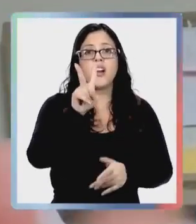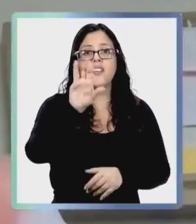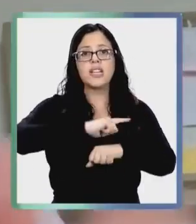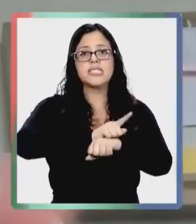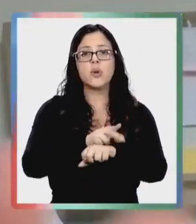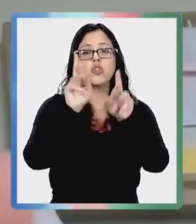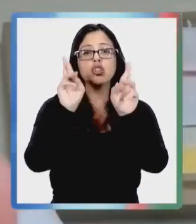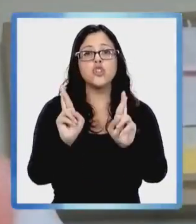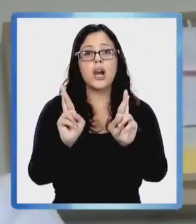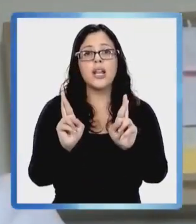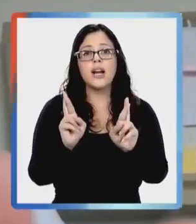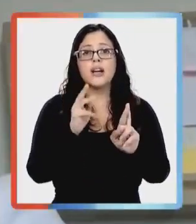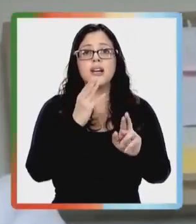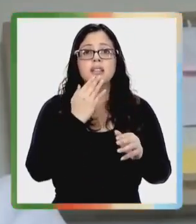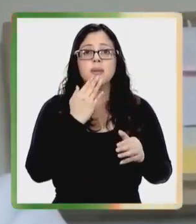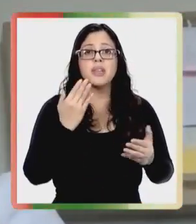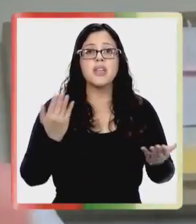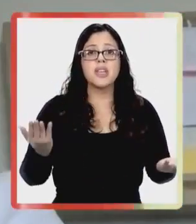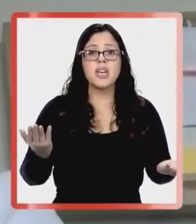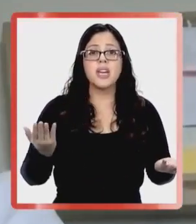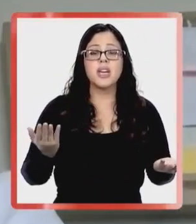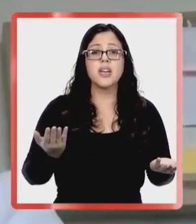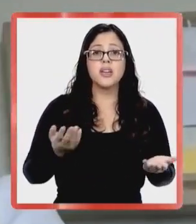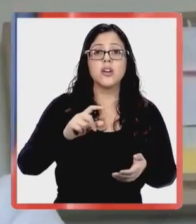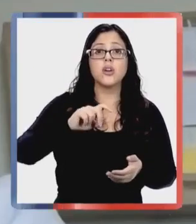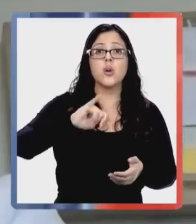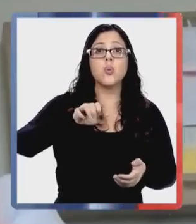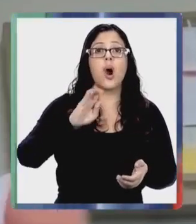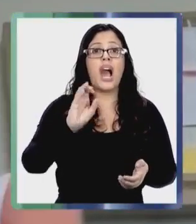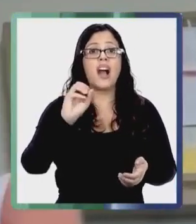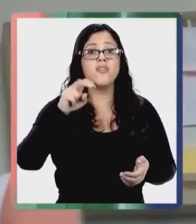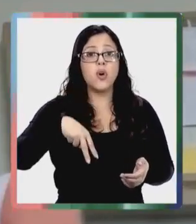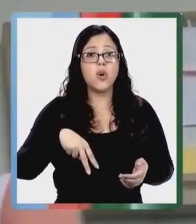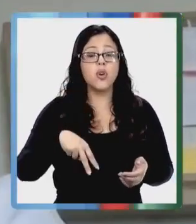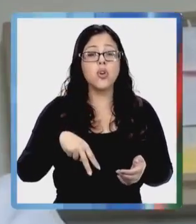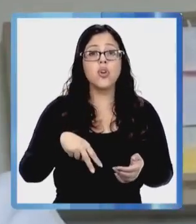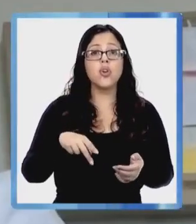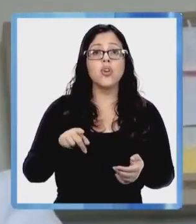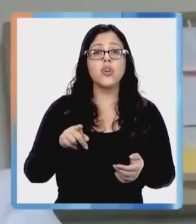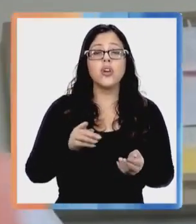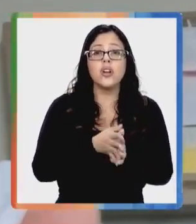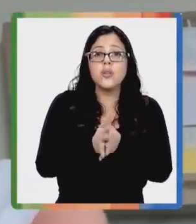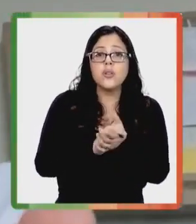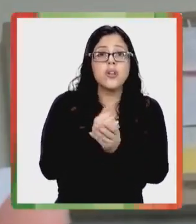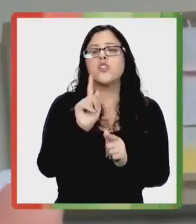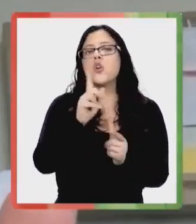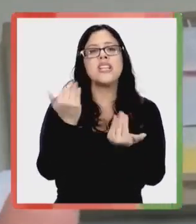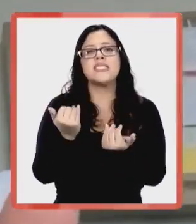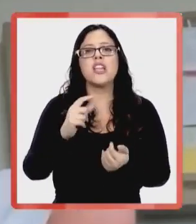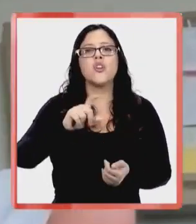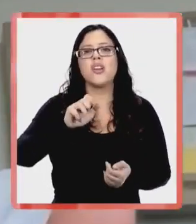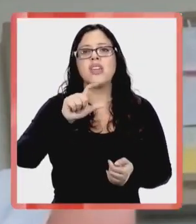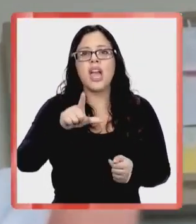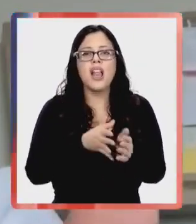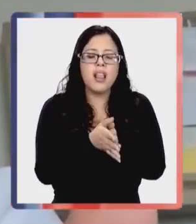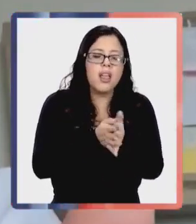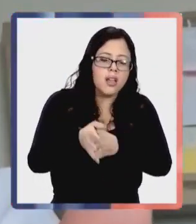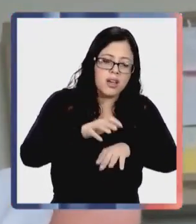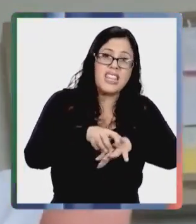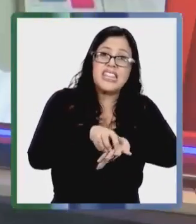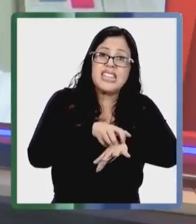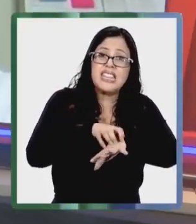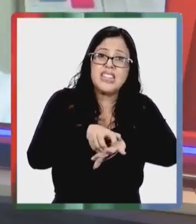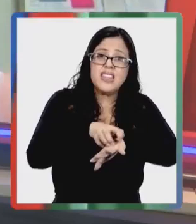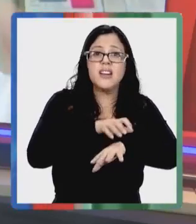menos 20 segundos y ojalá con algún detergente, un jabón no irritante. No es necesario andar con alcohol gel irritando